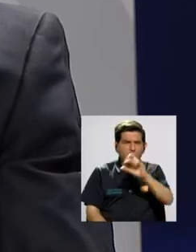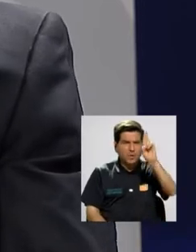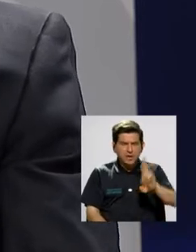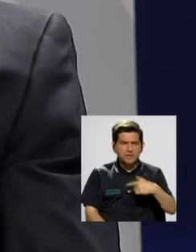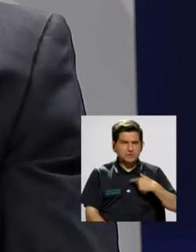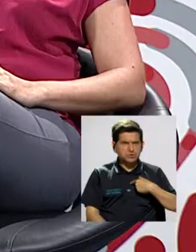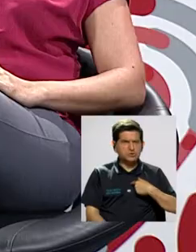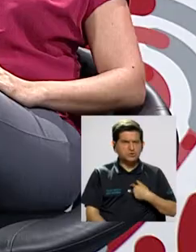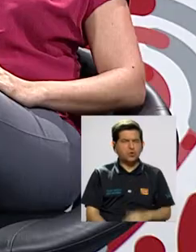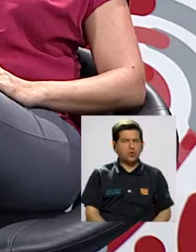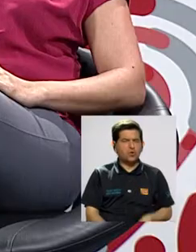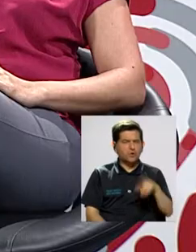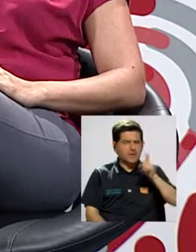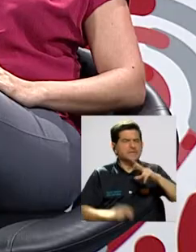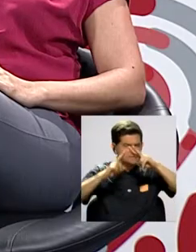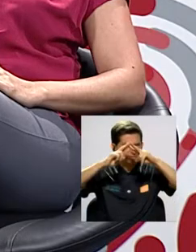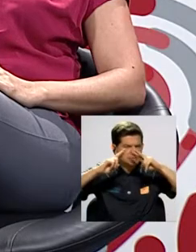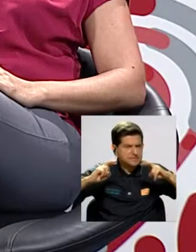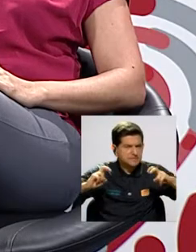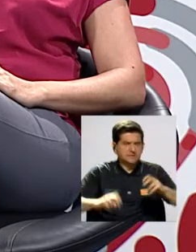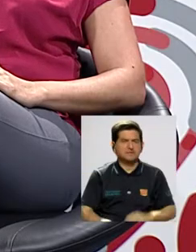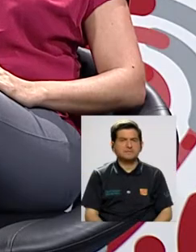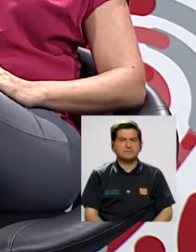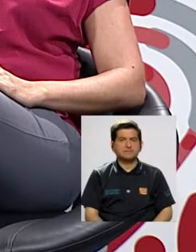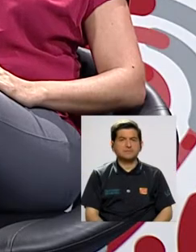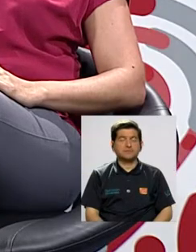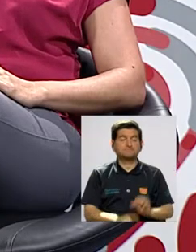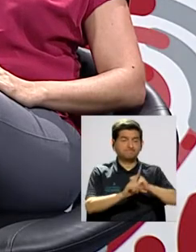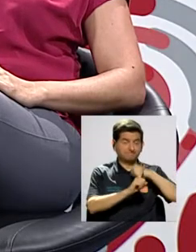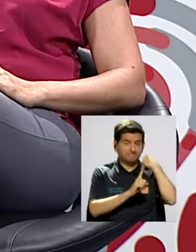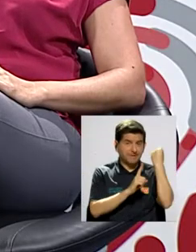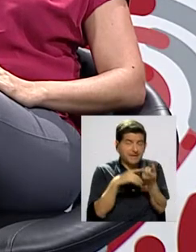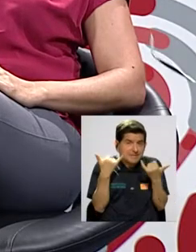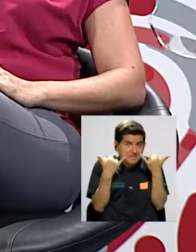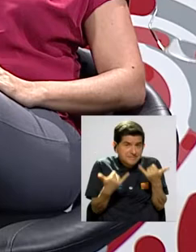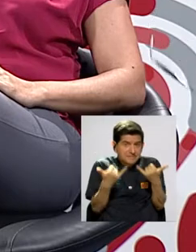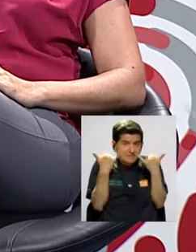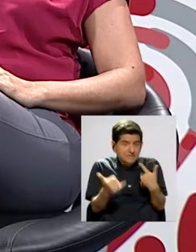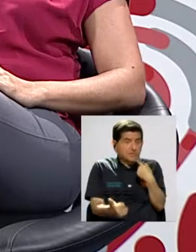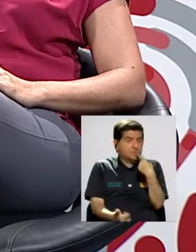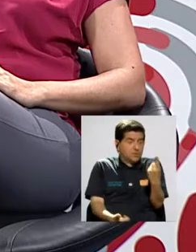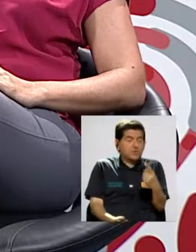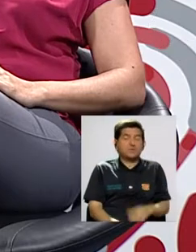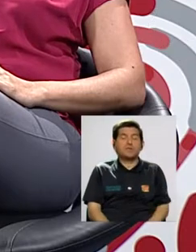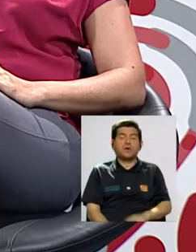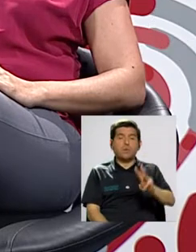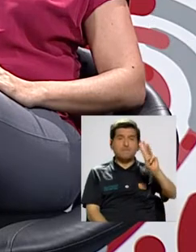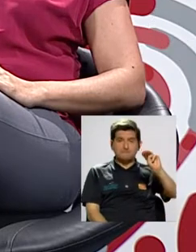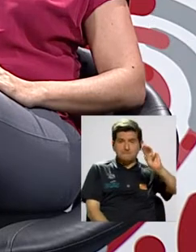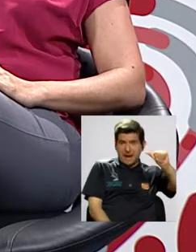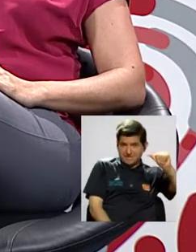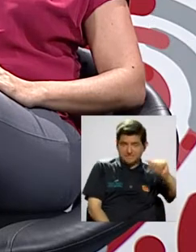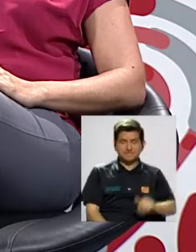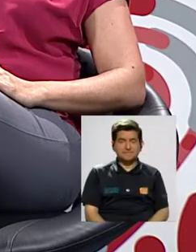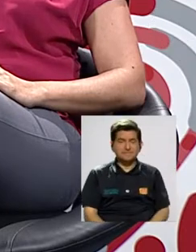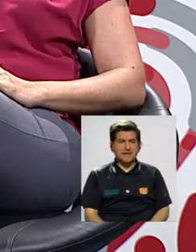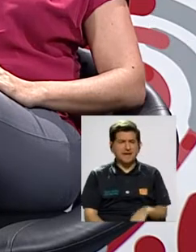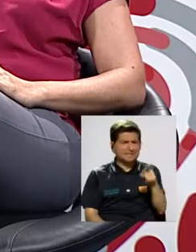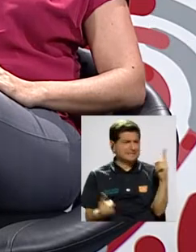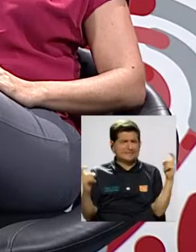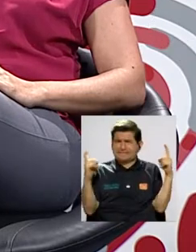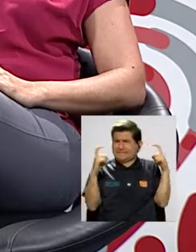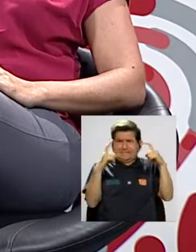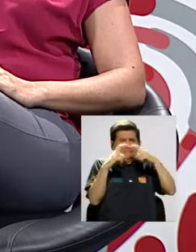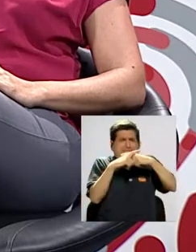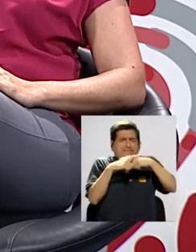matizaría, porque estamos ante una situación que, como lo planteaba Marcia ahorita, es de tal complejidad y de